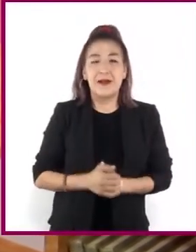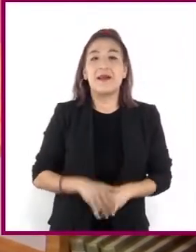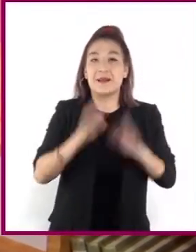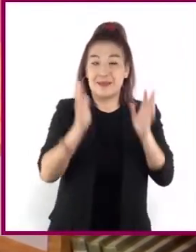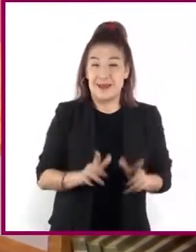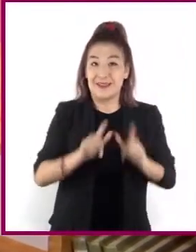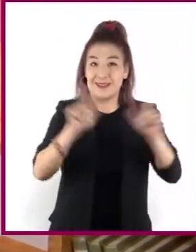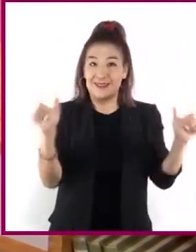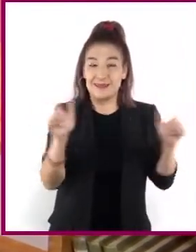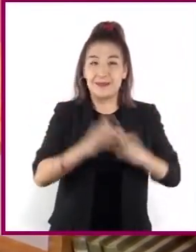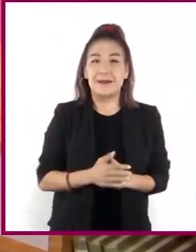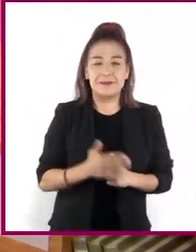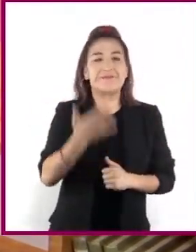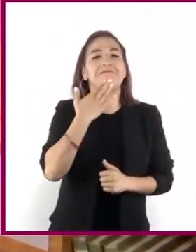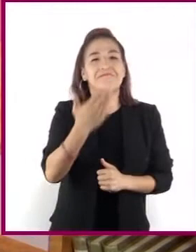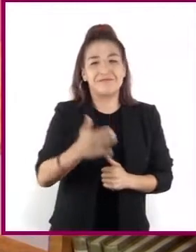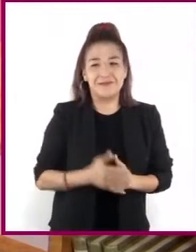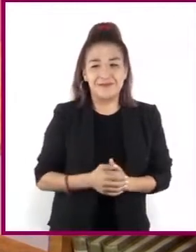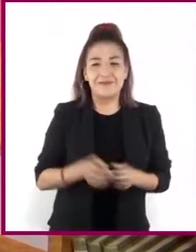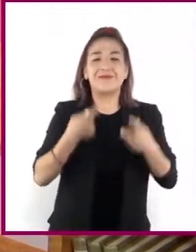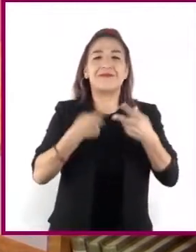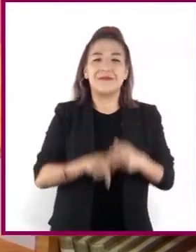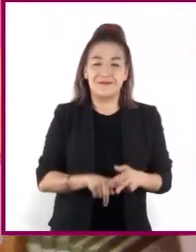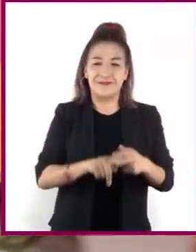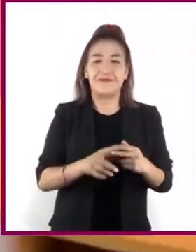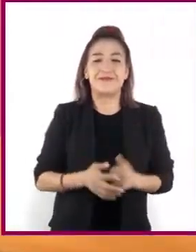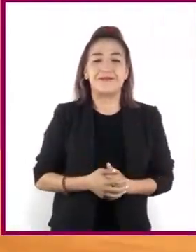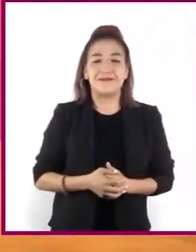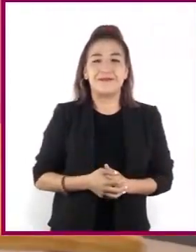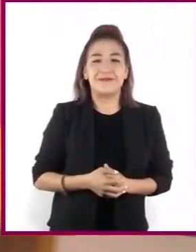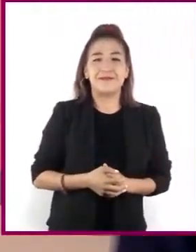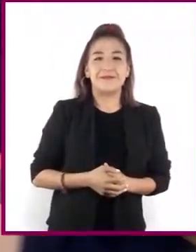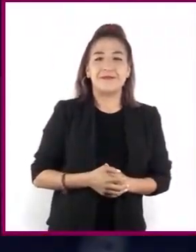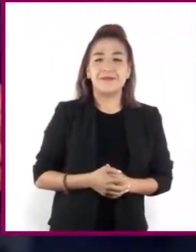listos? Muy bien, iniciemos.